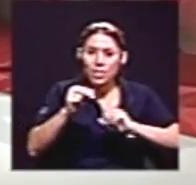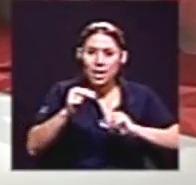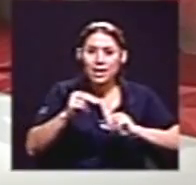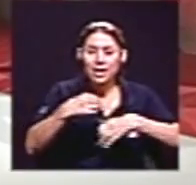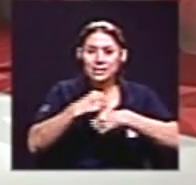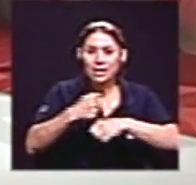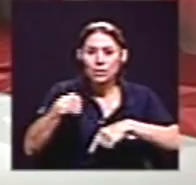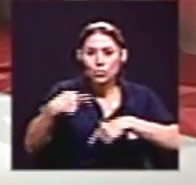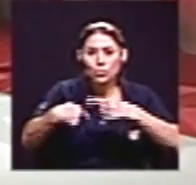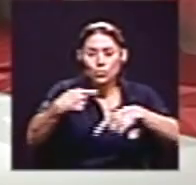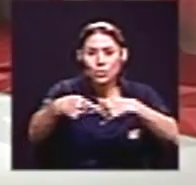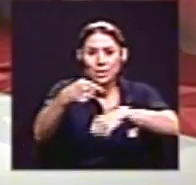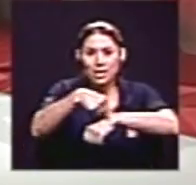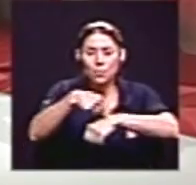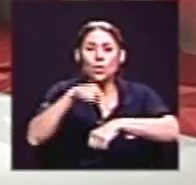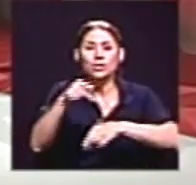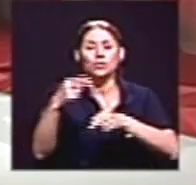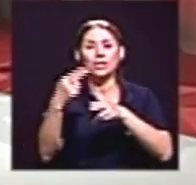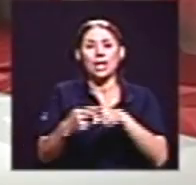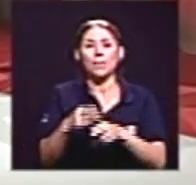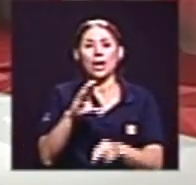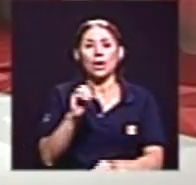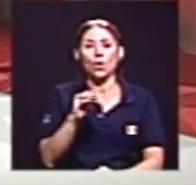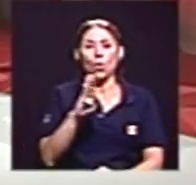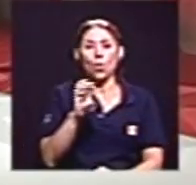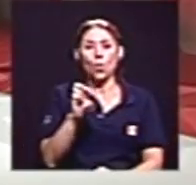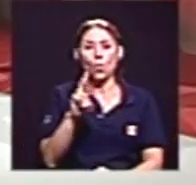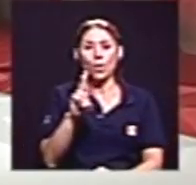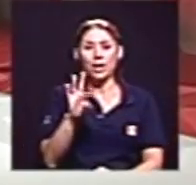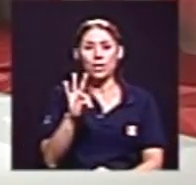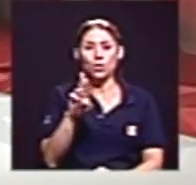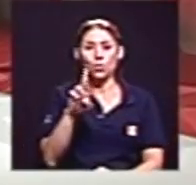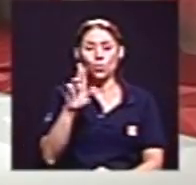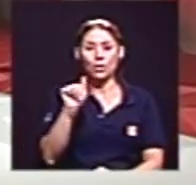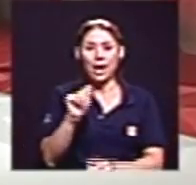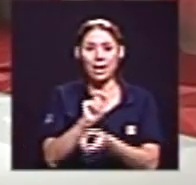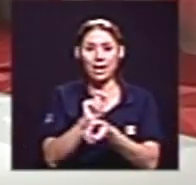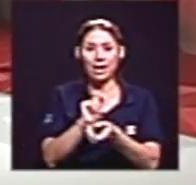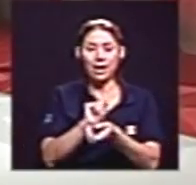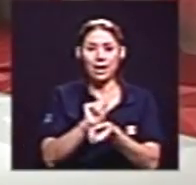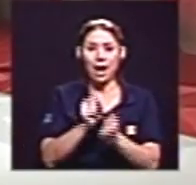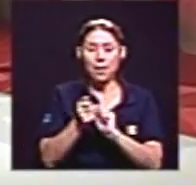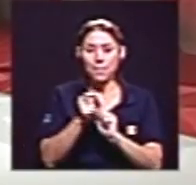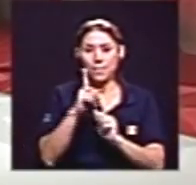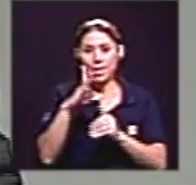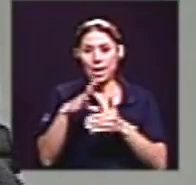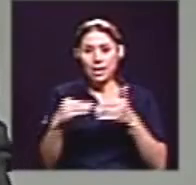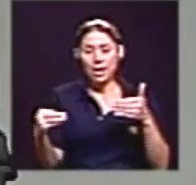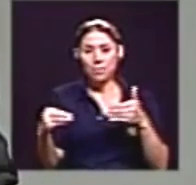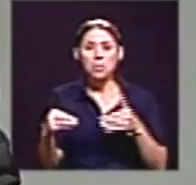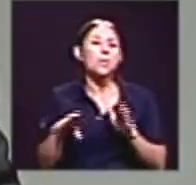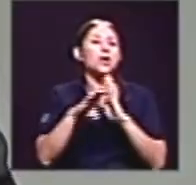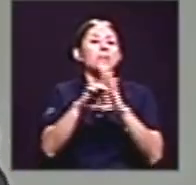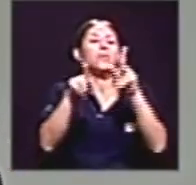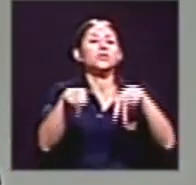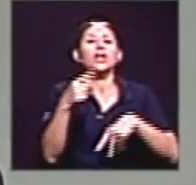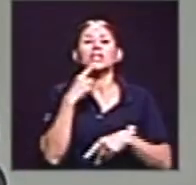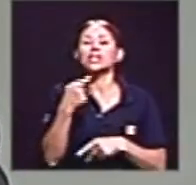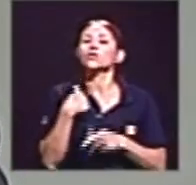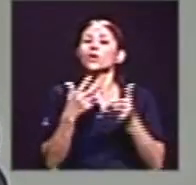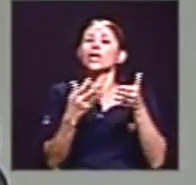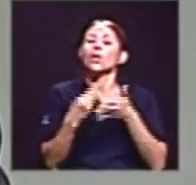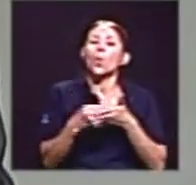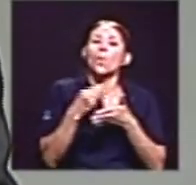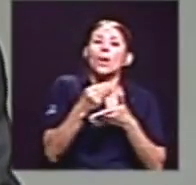que llamamos las coberturas cambiarias, es decir, que alguien pueda decir yo quiero comprar o vender un dólar, no hoy, sino que lo quisiera comprar o vender